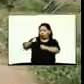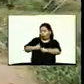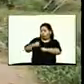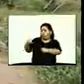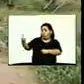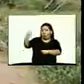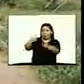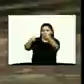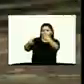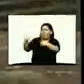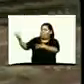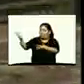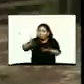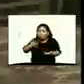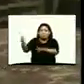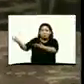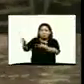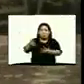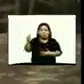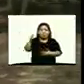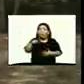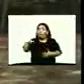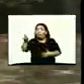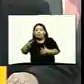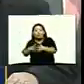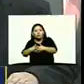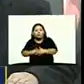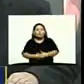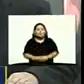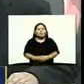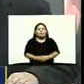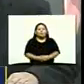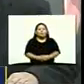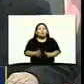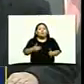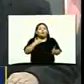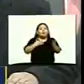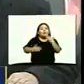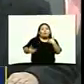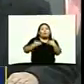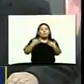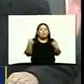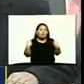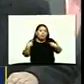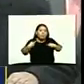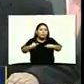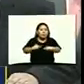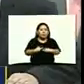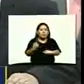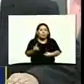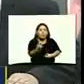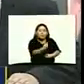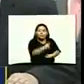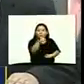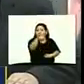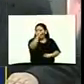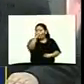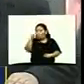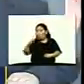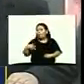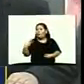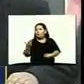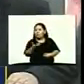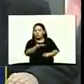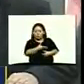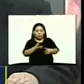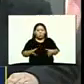se le expliquen en español a la ciudadanía salvadoreña y a nuestra